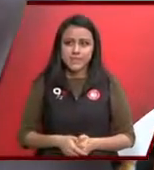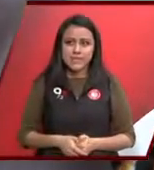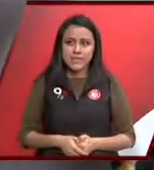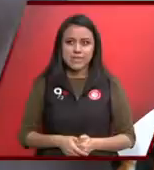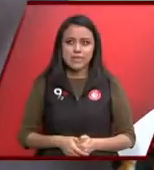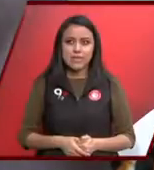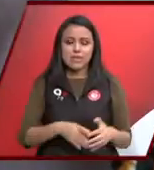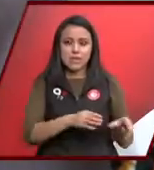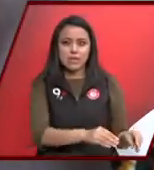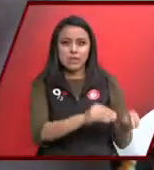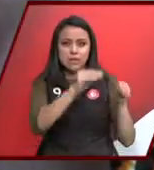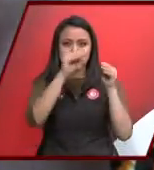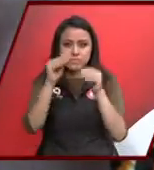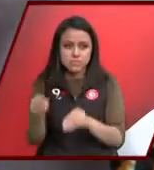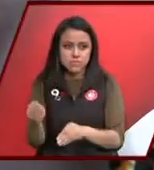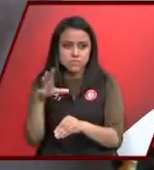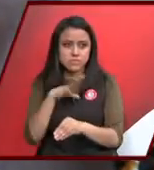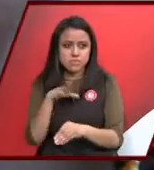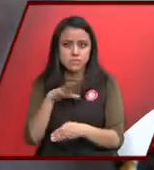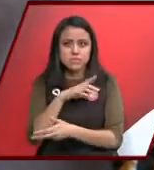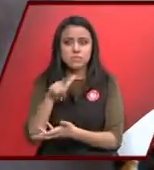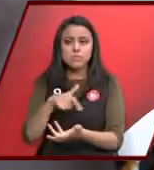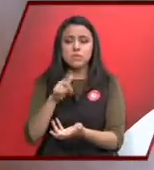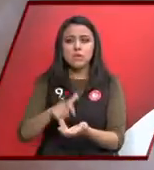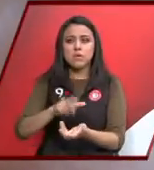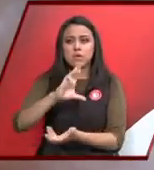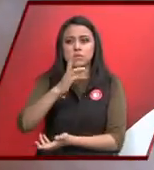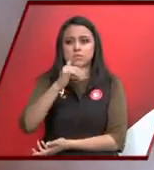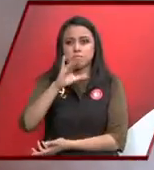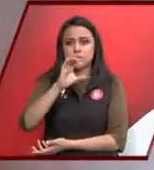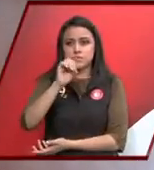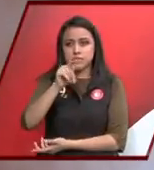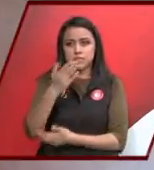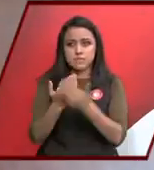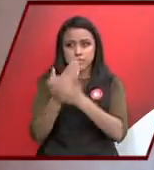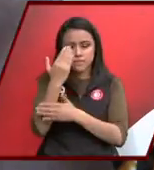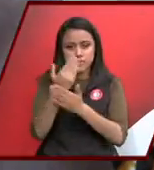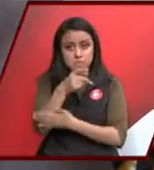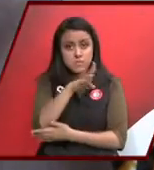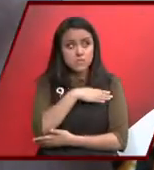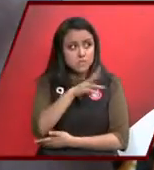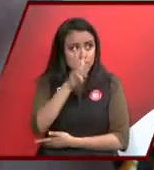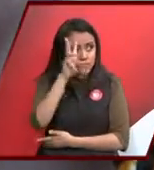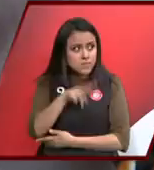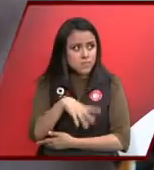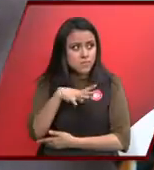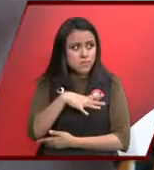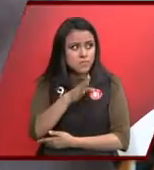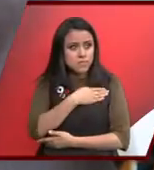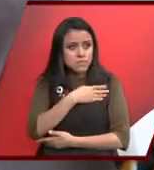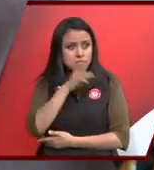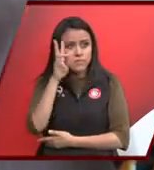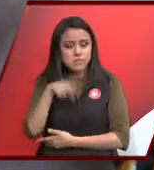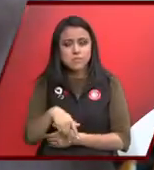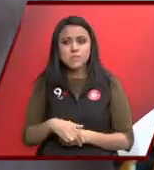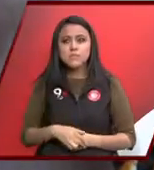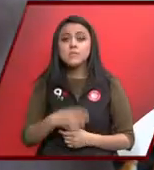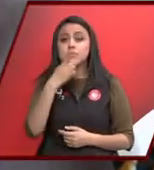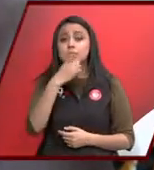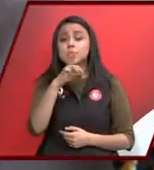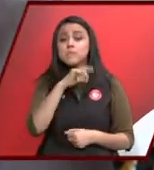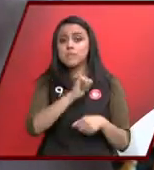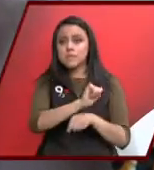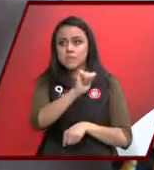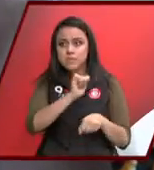Los trasladaron a otro día, luego a Chiconautla temprano. Él es inocente, el que demanda. Le robaron